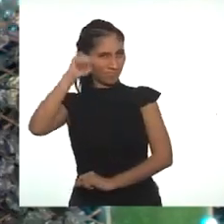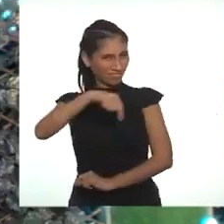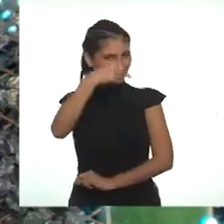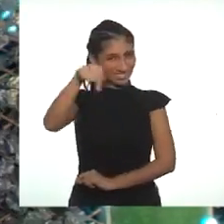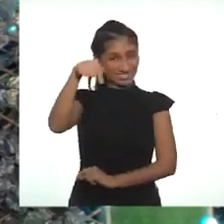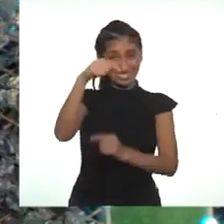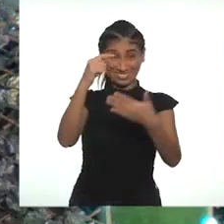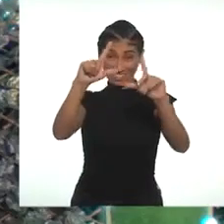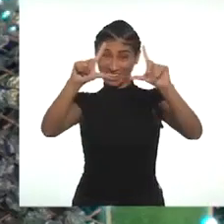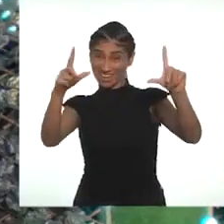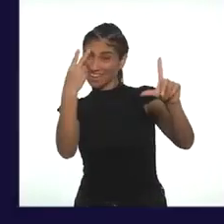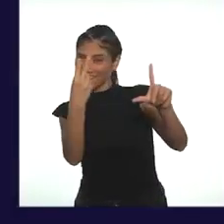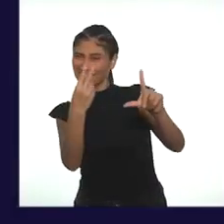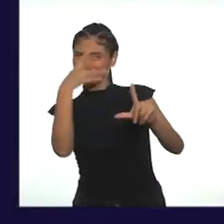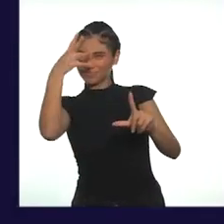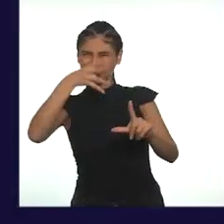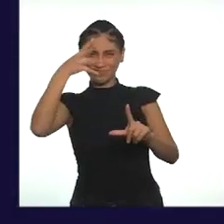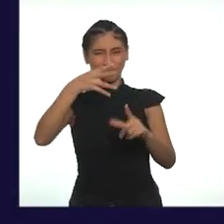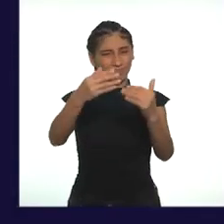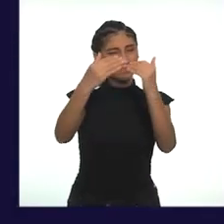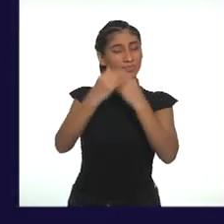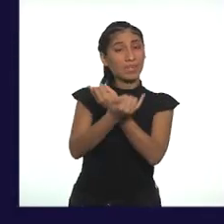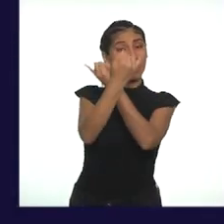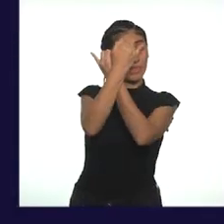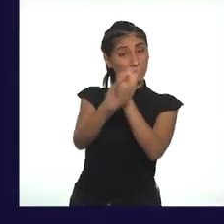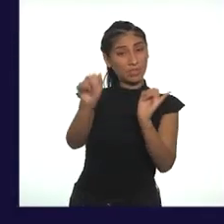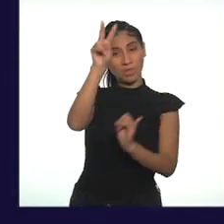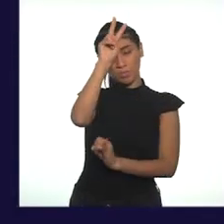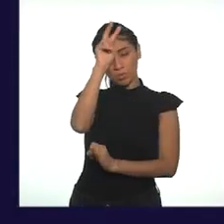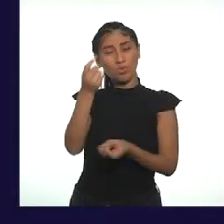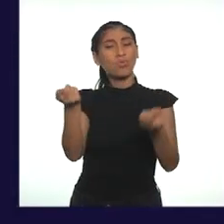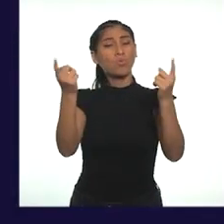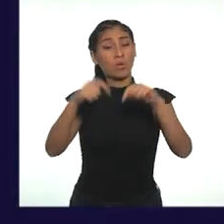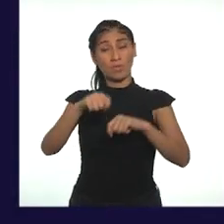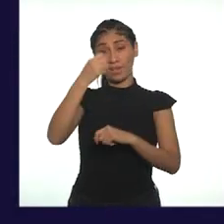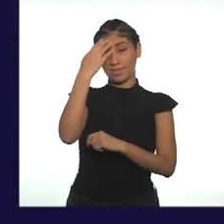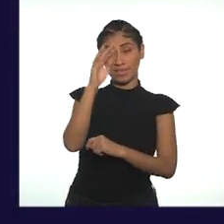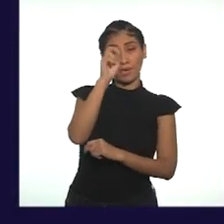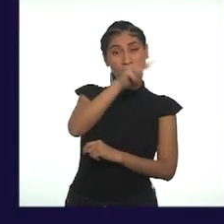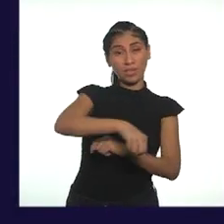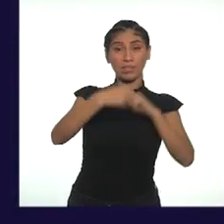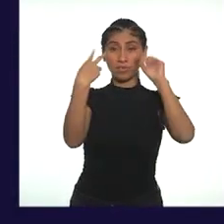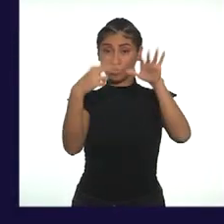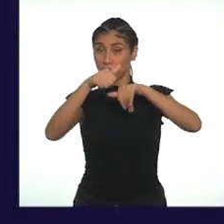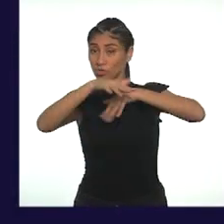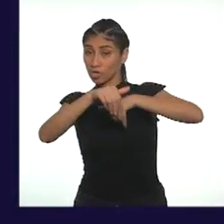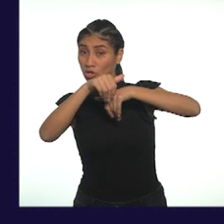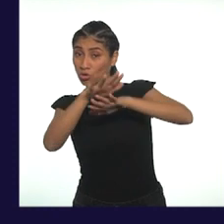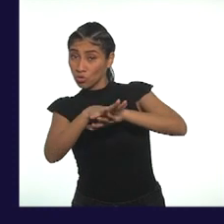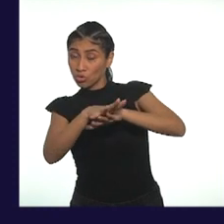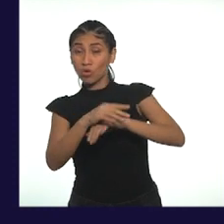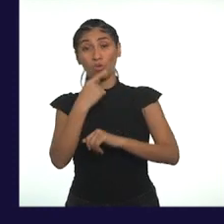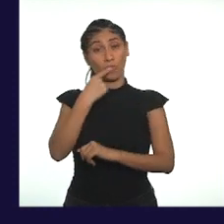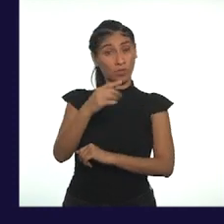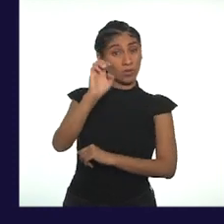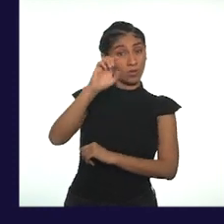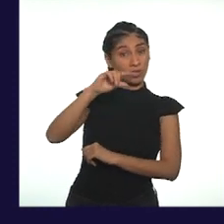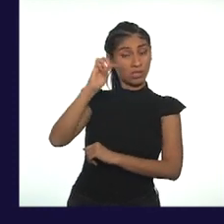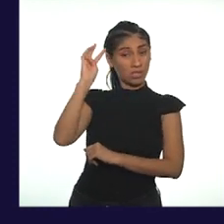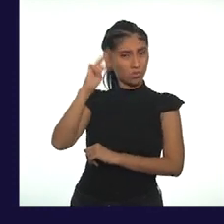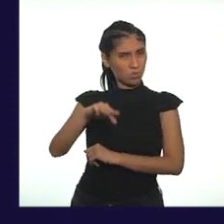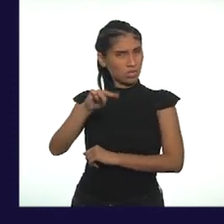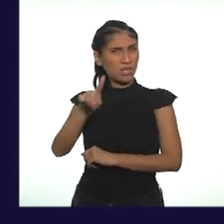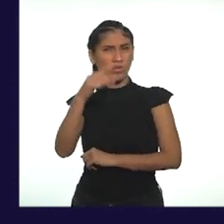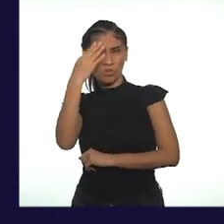el transcurso del programa. La independencia del Perú se celebra el 28 de julio de cada año. Como dijo Edwin,